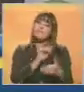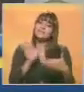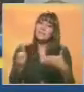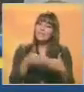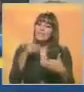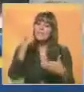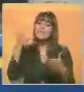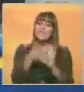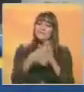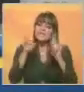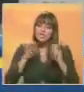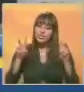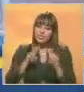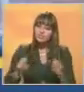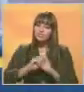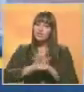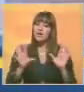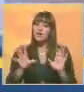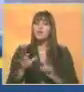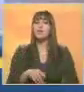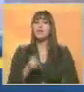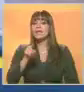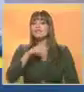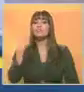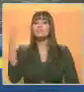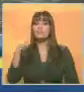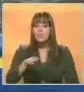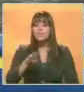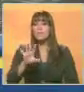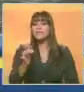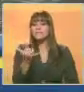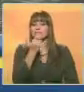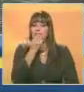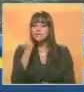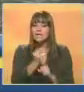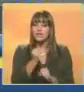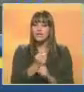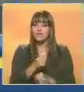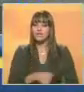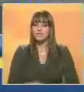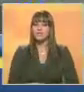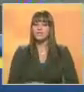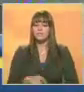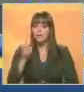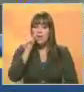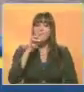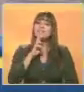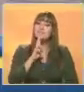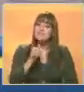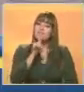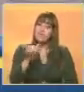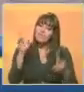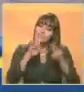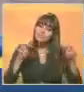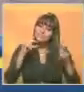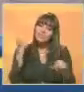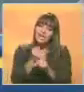caso. No descartan que el deceso se haya producido por un accidente laboral. Méndez destacó que trabajan